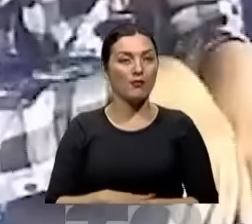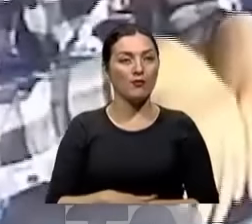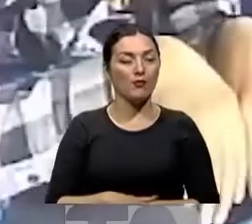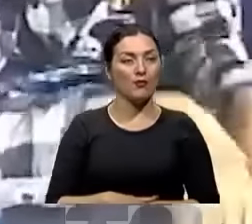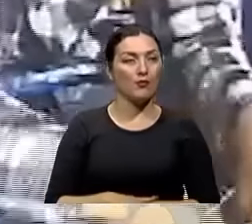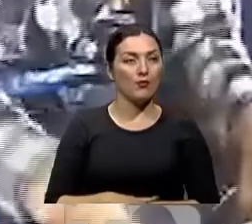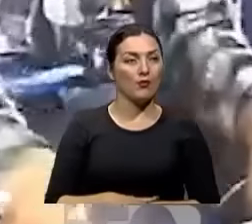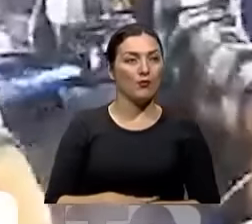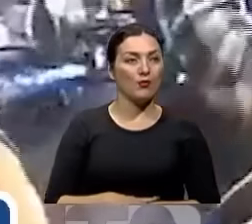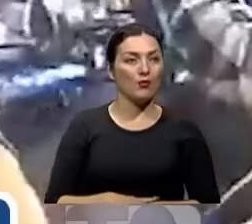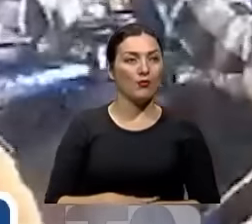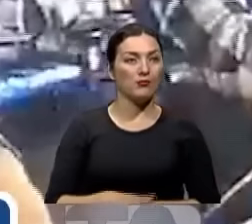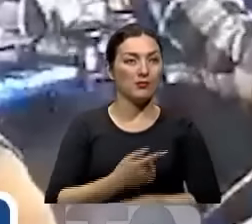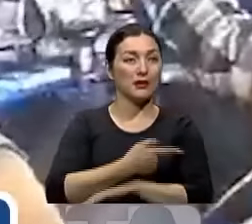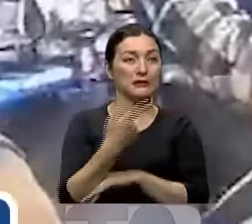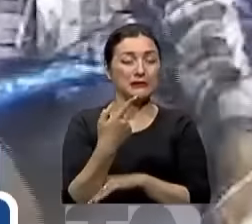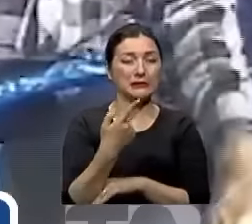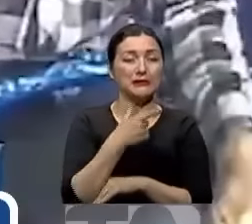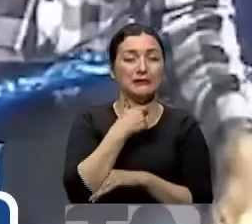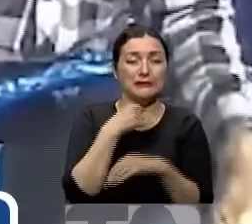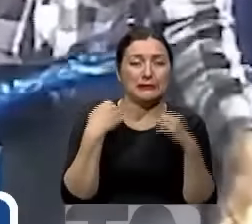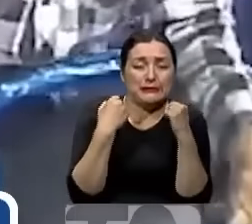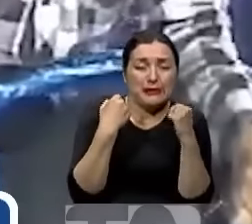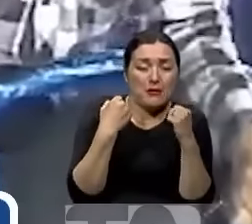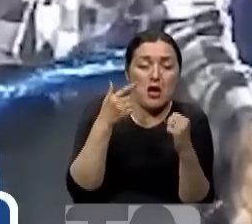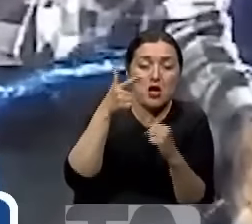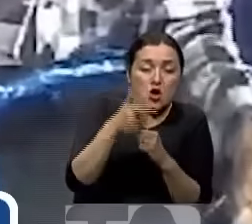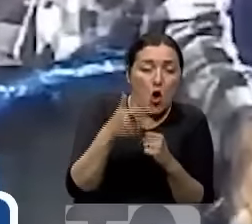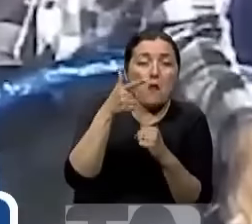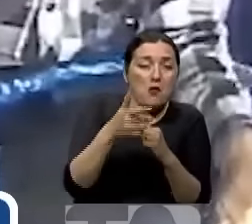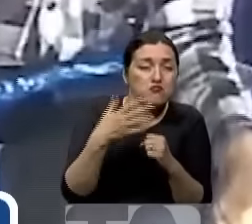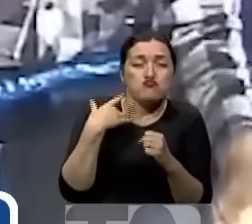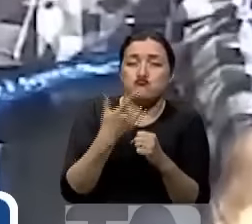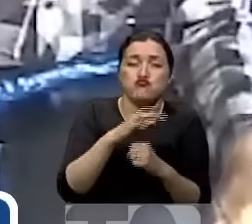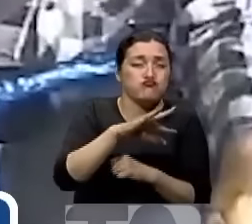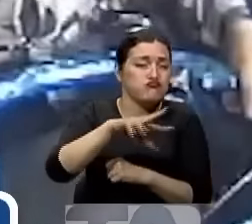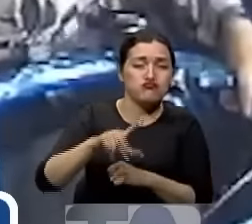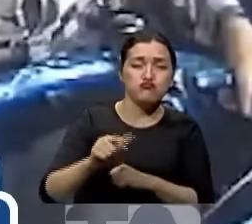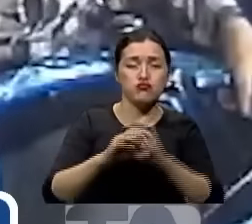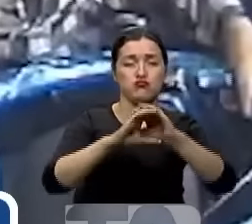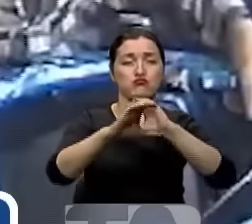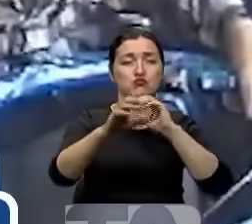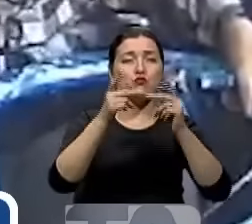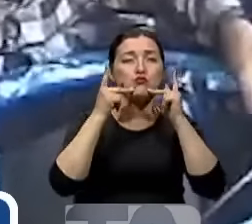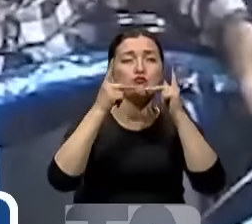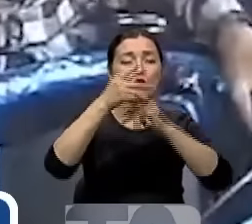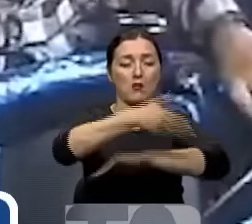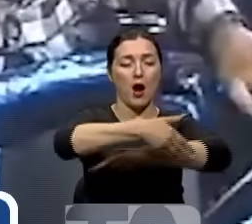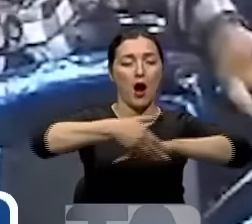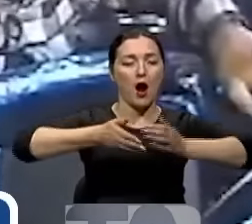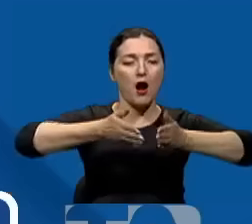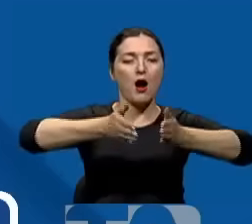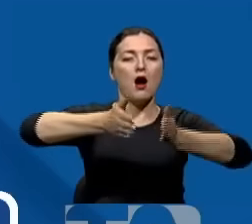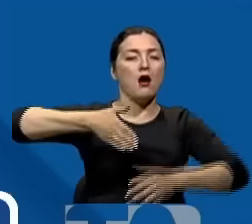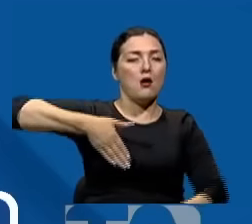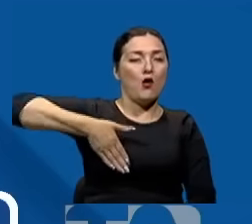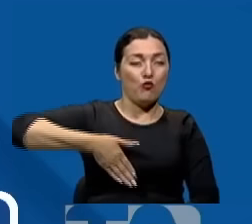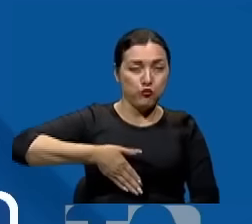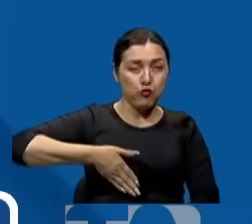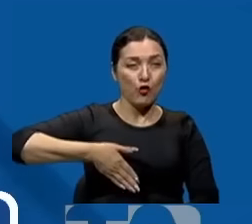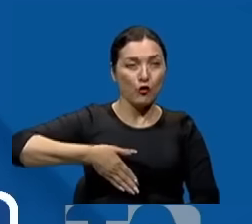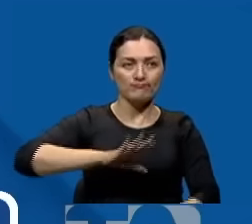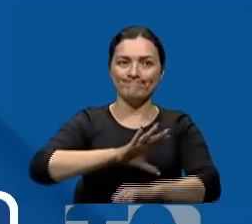Quienes por días pasaron amedrentando y robando con arma en mano a usuarios y conductores de buses en la avenida Simón Bolívar, finalmente